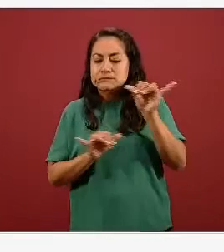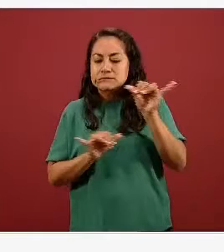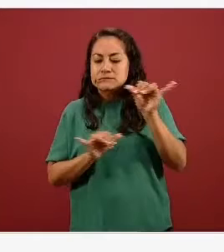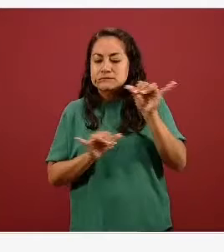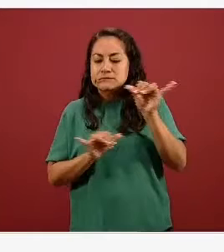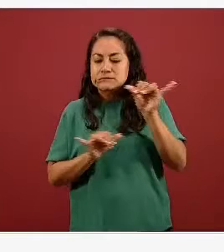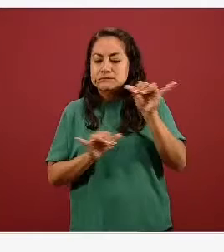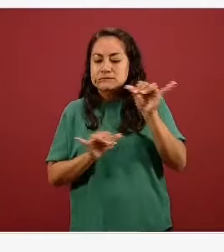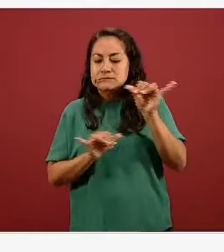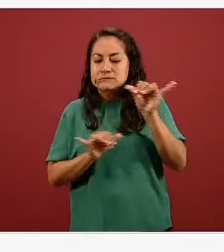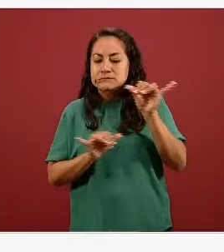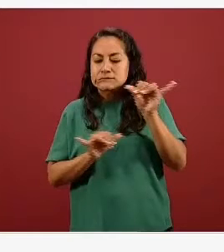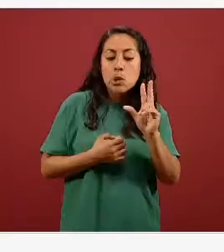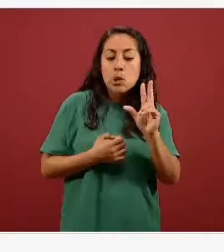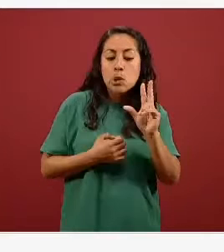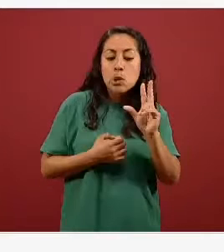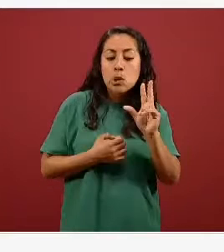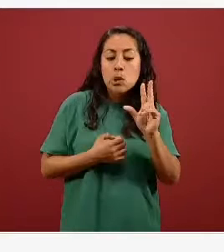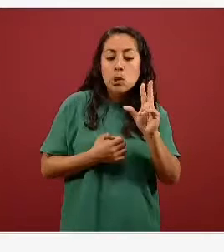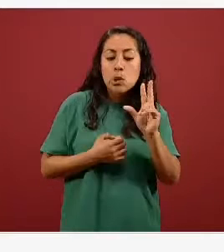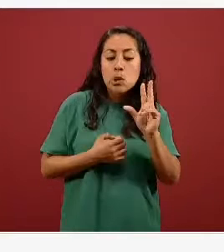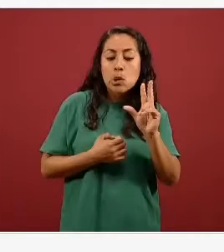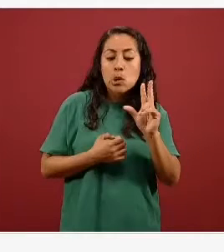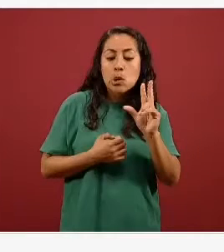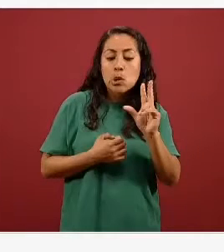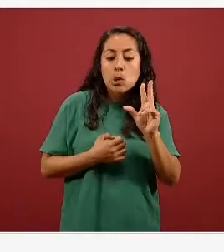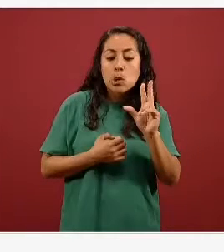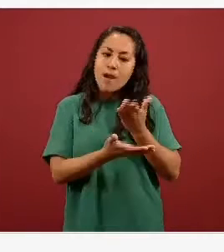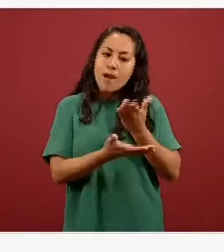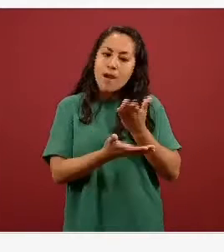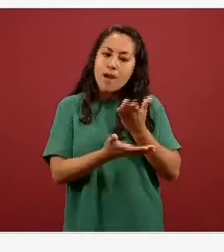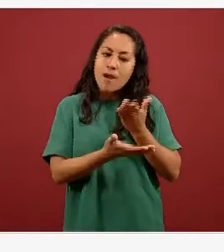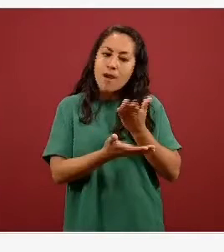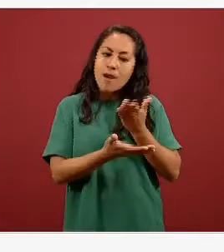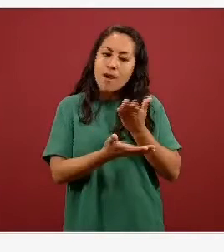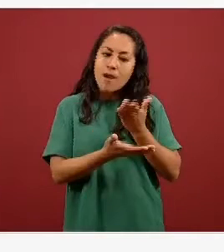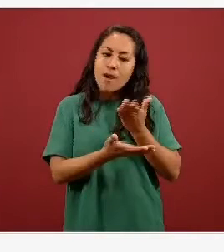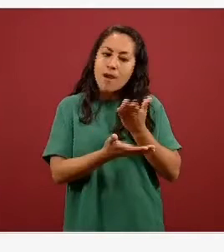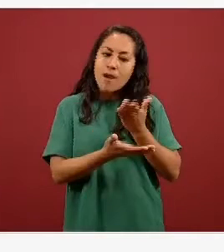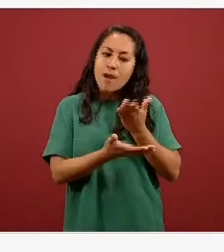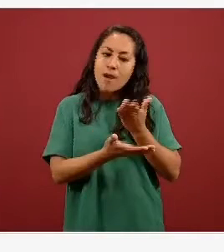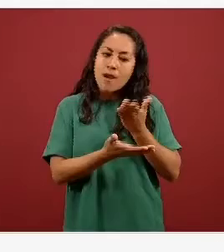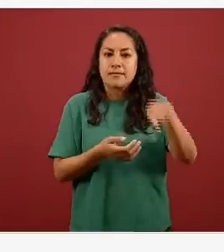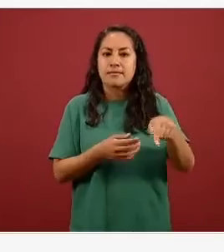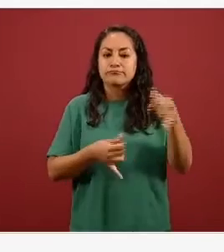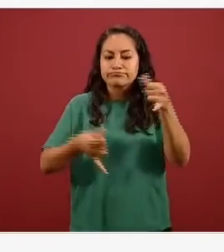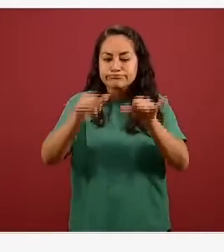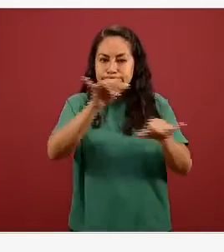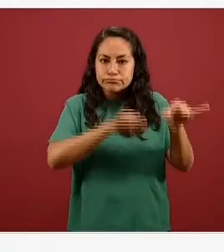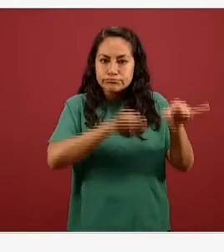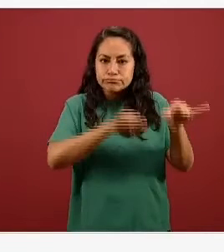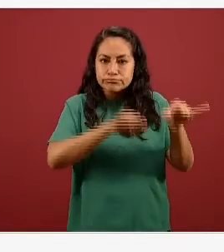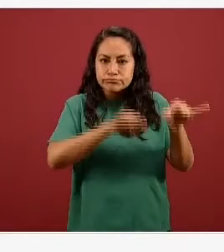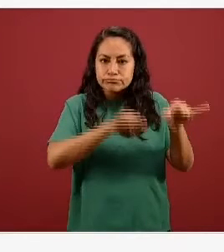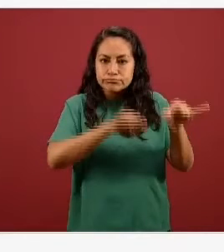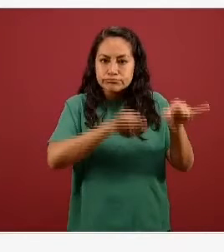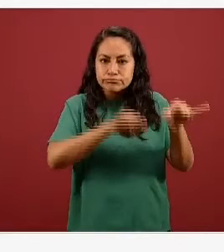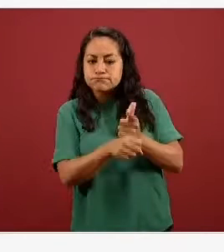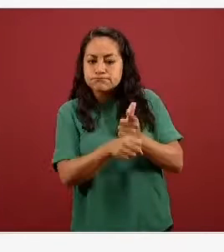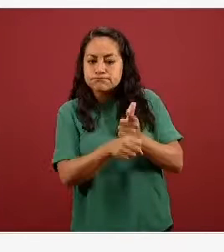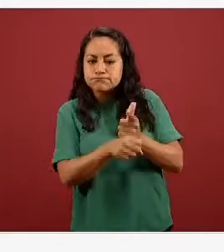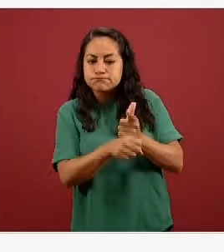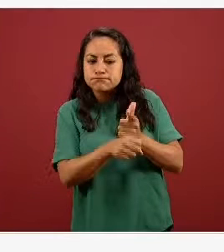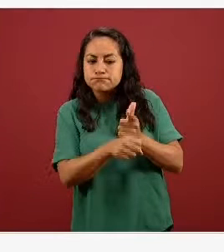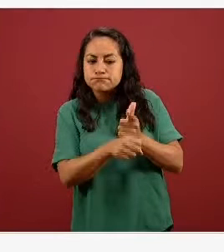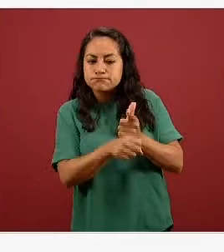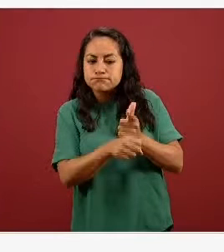caso confirmado o podrían finalmente descartarse. Vemos como también estos números día con día están disminuyendo,